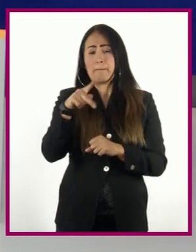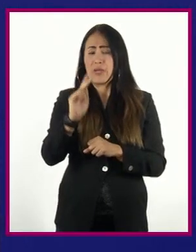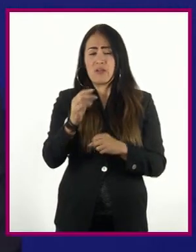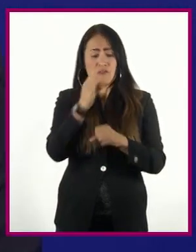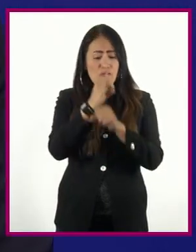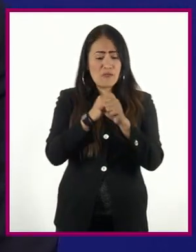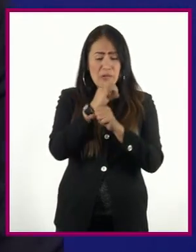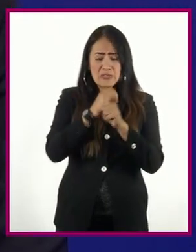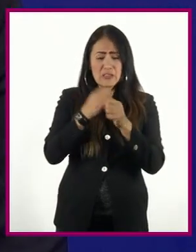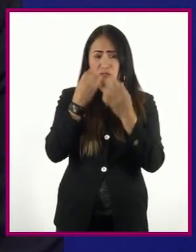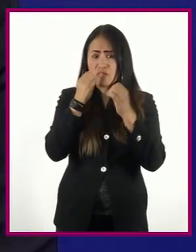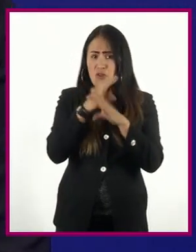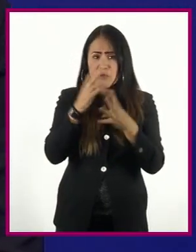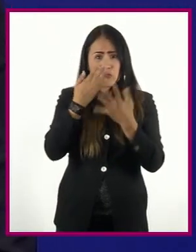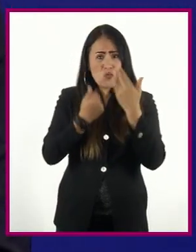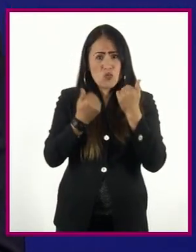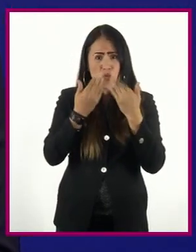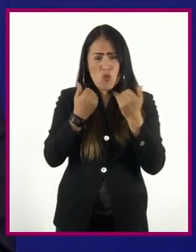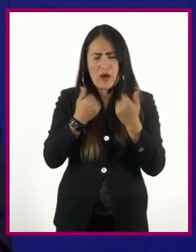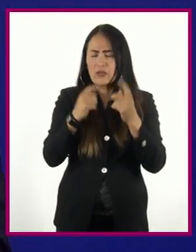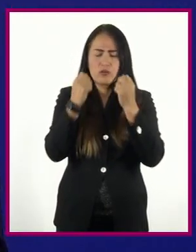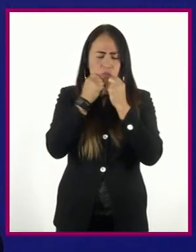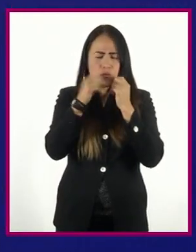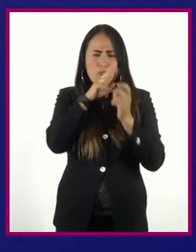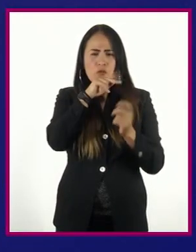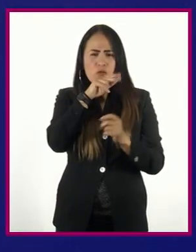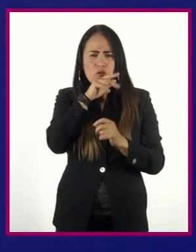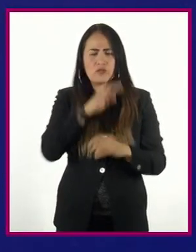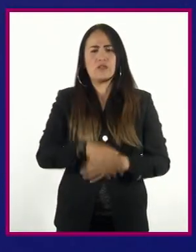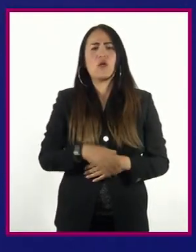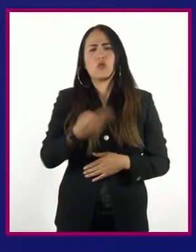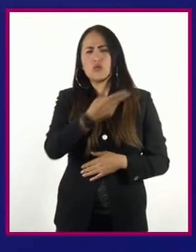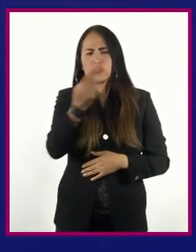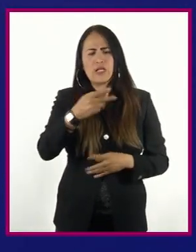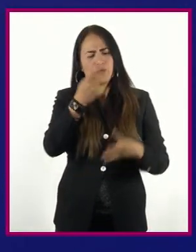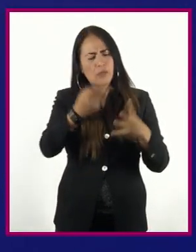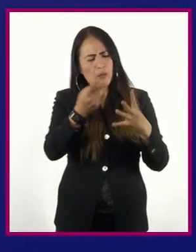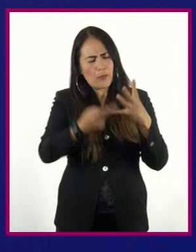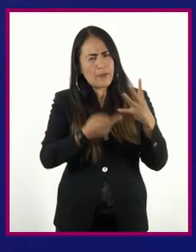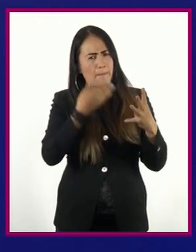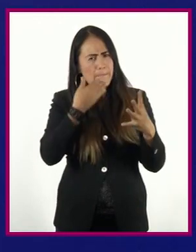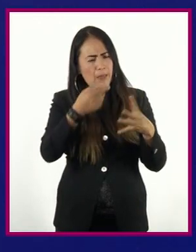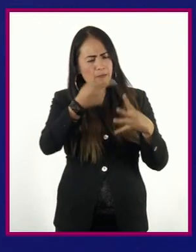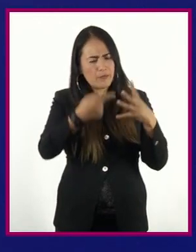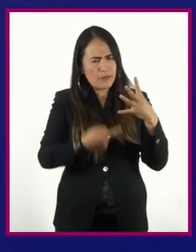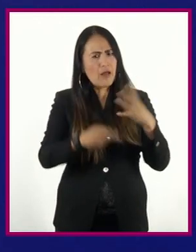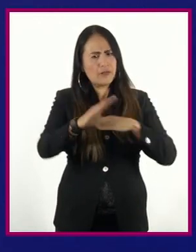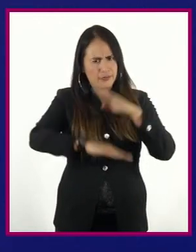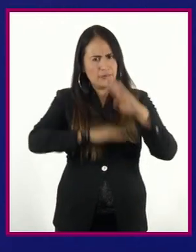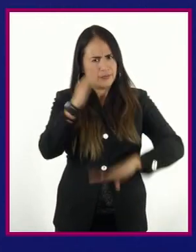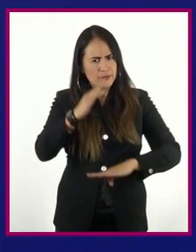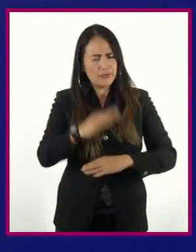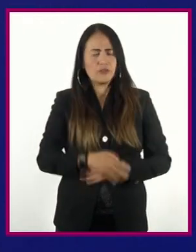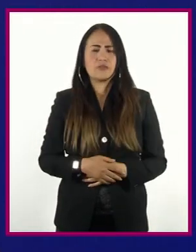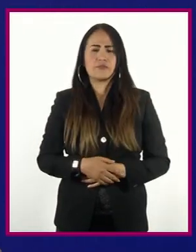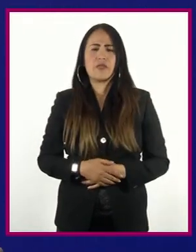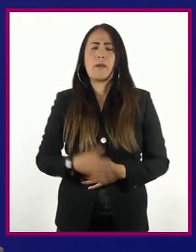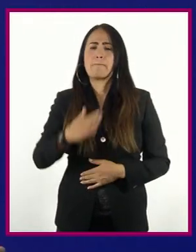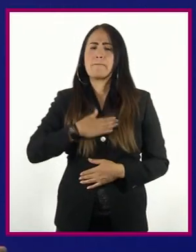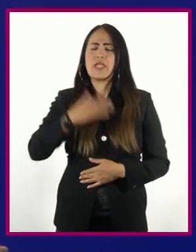preocupen. Su entrevista llegará a buen puerto con las preguntas indicadas. Ahora, ¿qué tipo de entrevista fue la que hizo mi